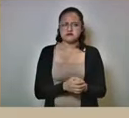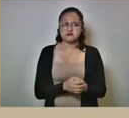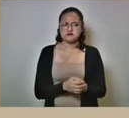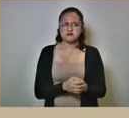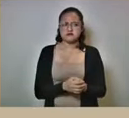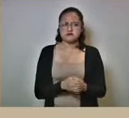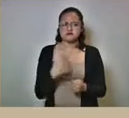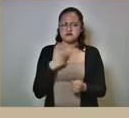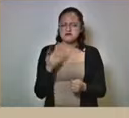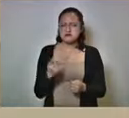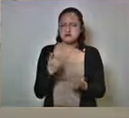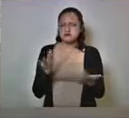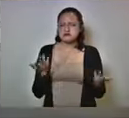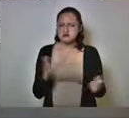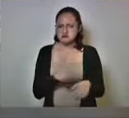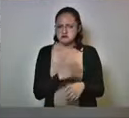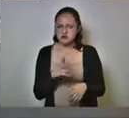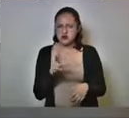Yo voy a preguntar,